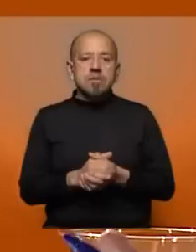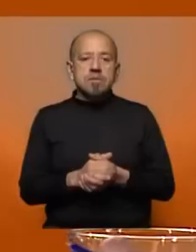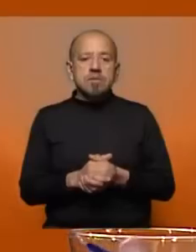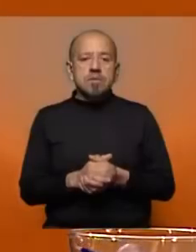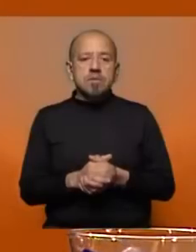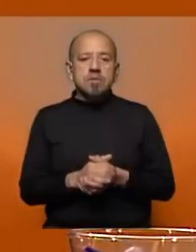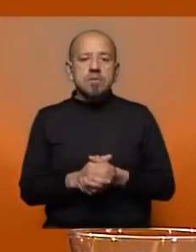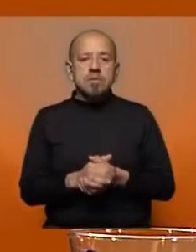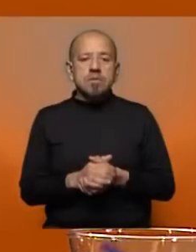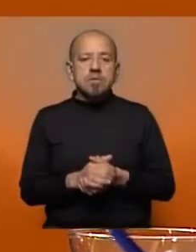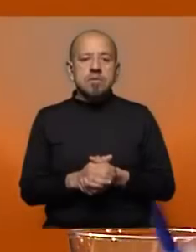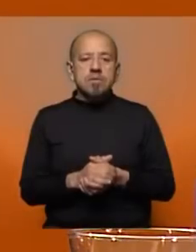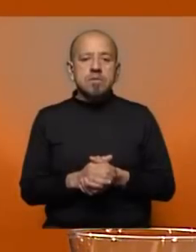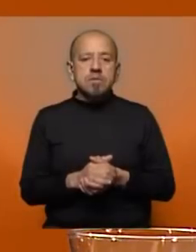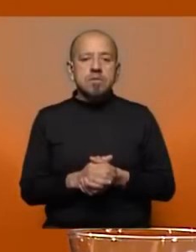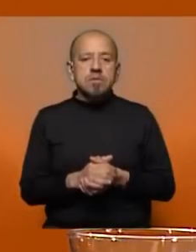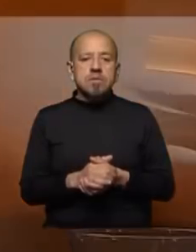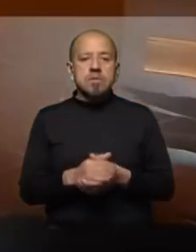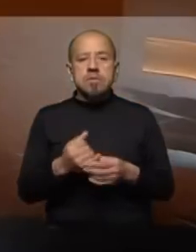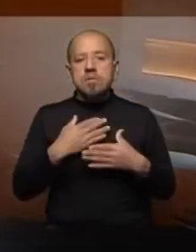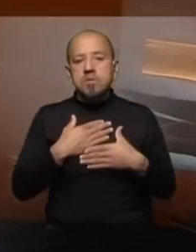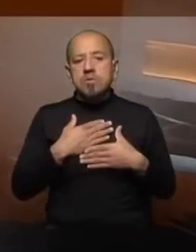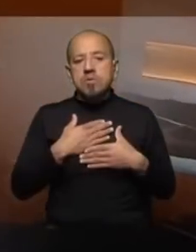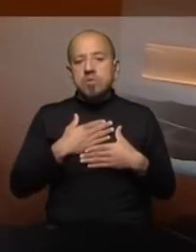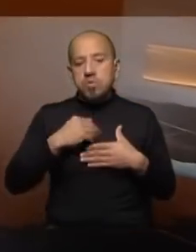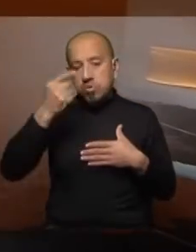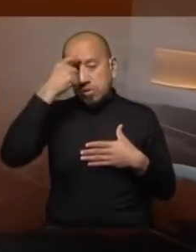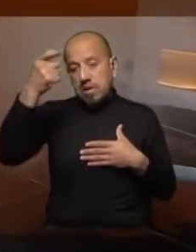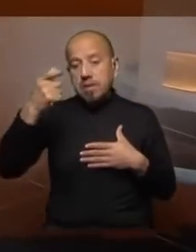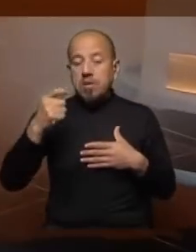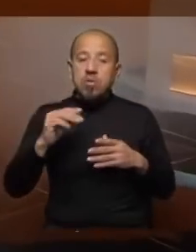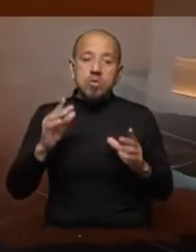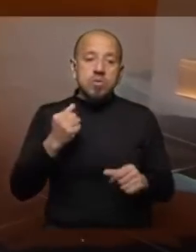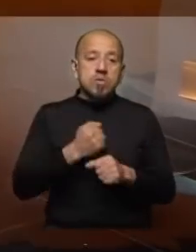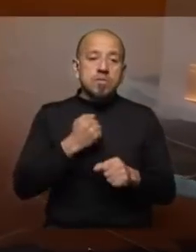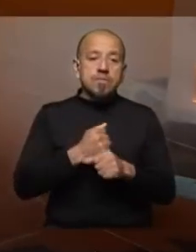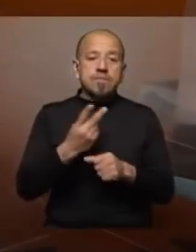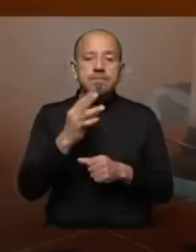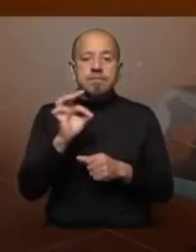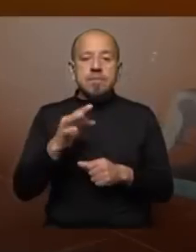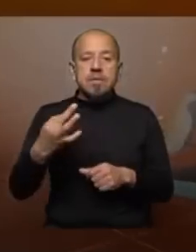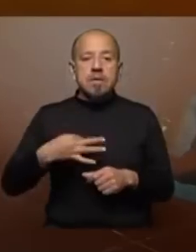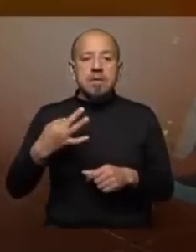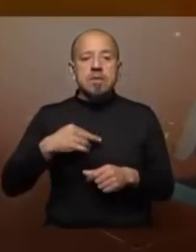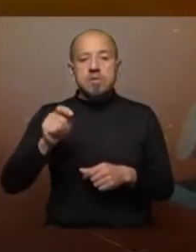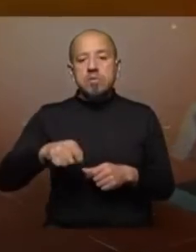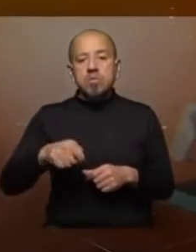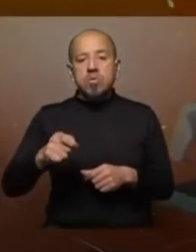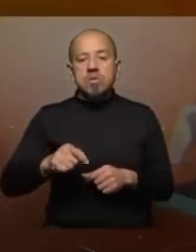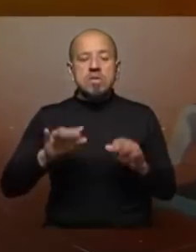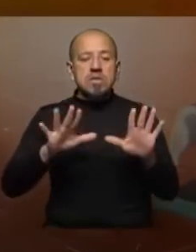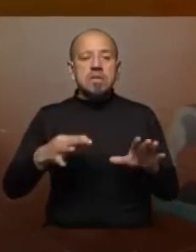yo eh soy un técnico ah eh trabajé 20 años como juez 10 años como